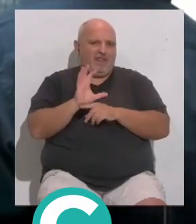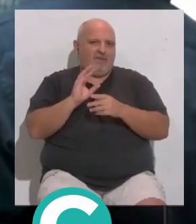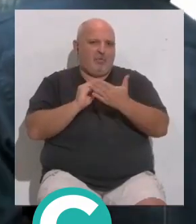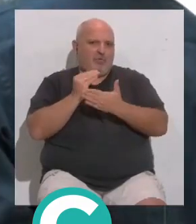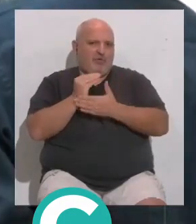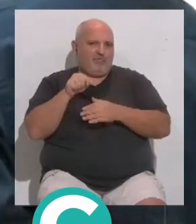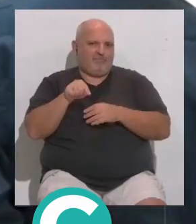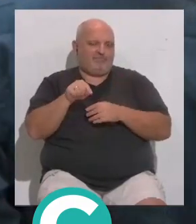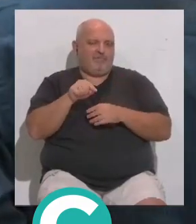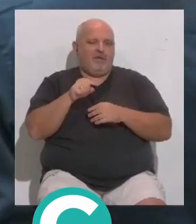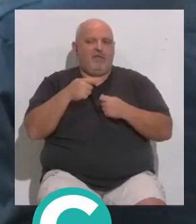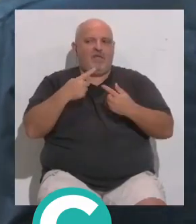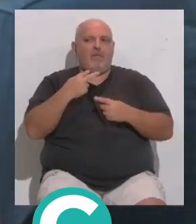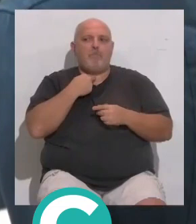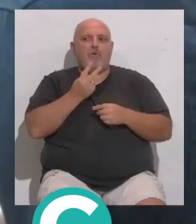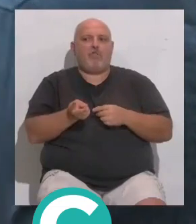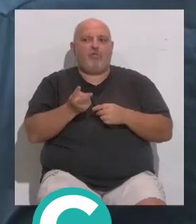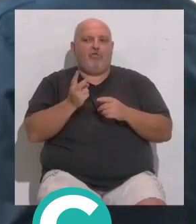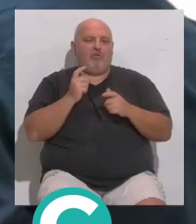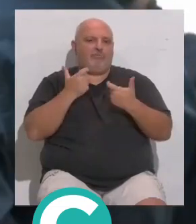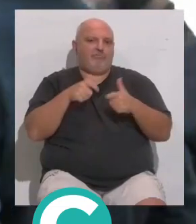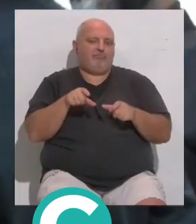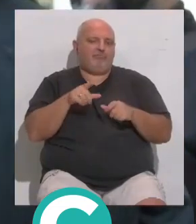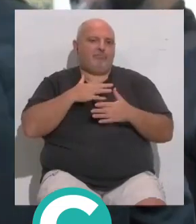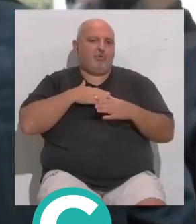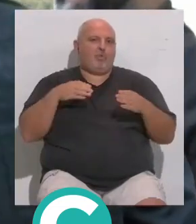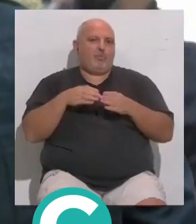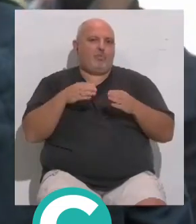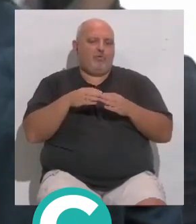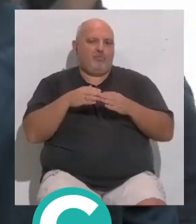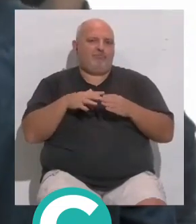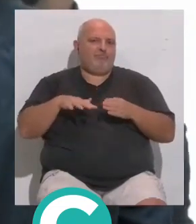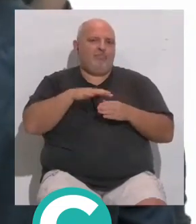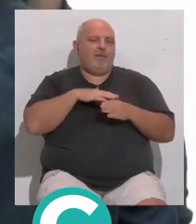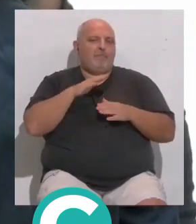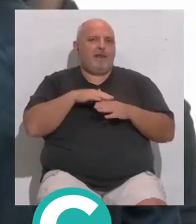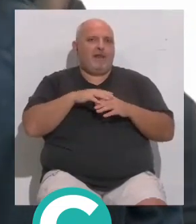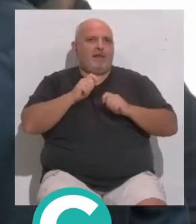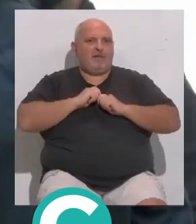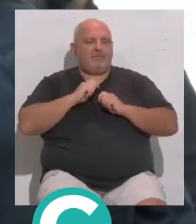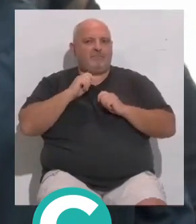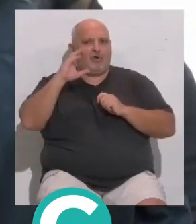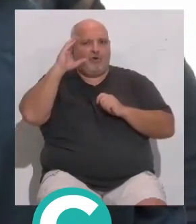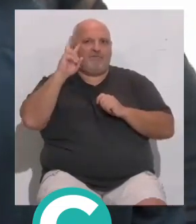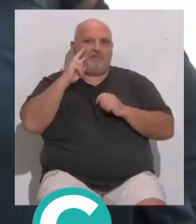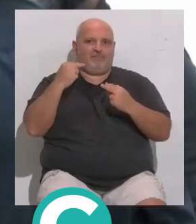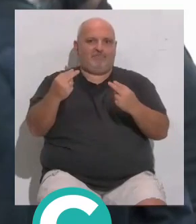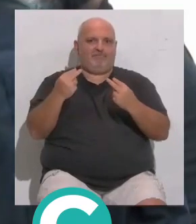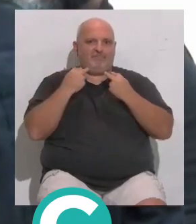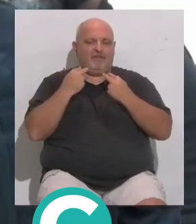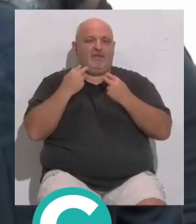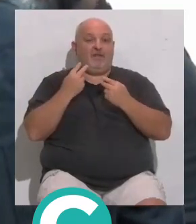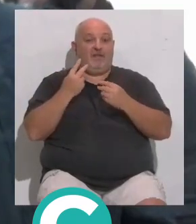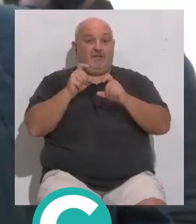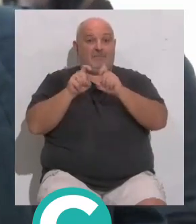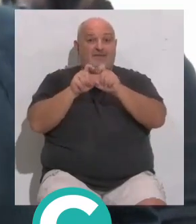que darle voz a nuestro grupo y a nuestro gremio para que se nos oiga, para que se nos vea y para que las